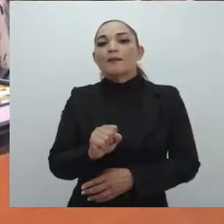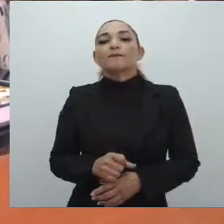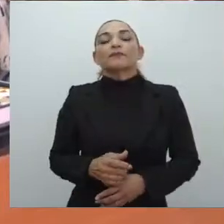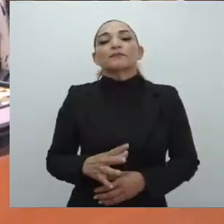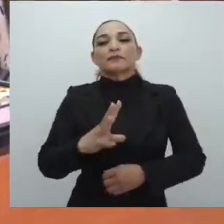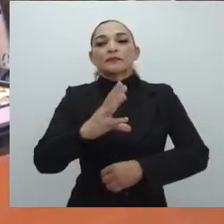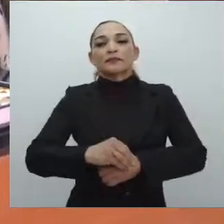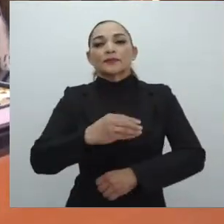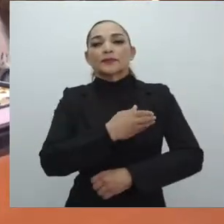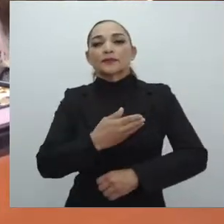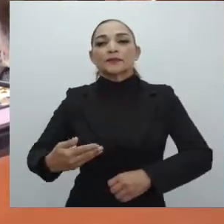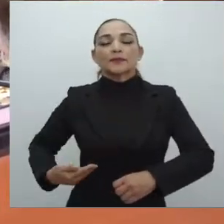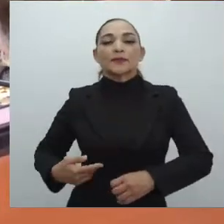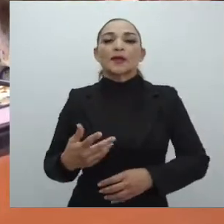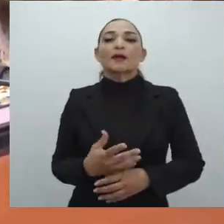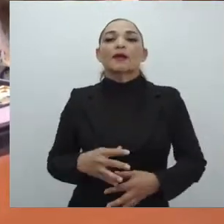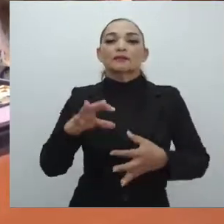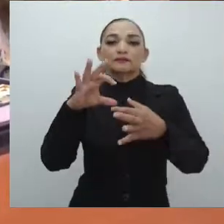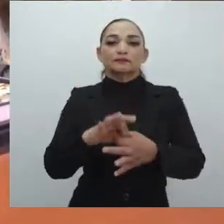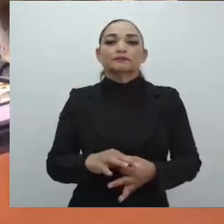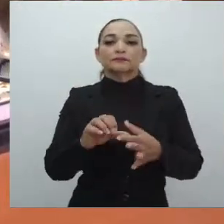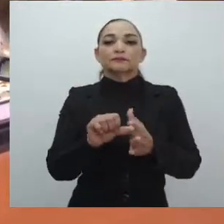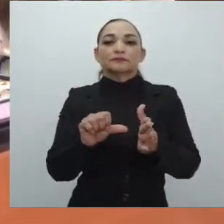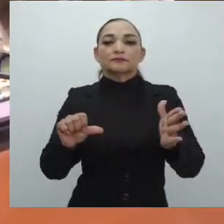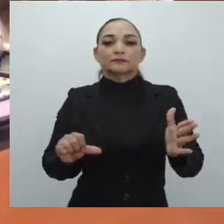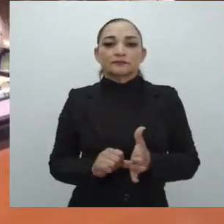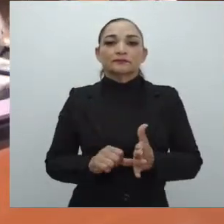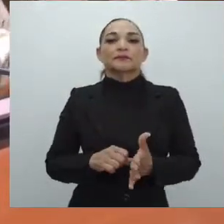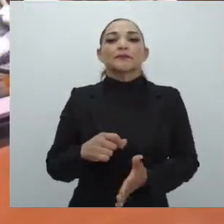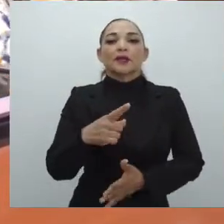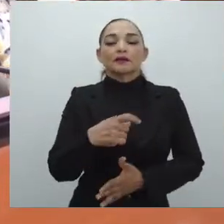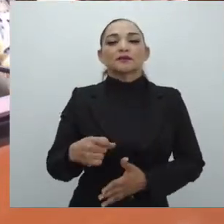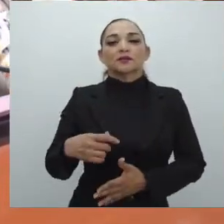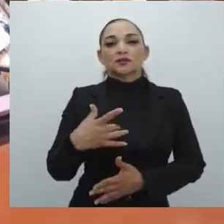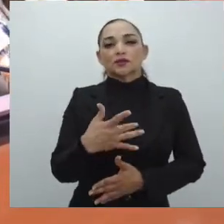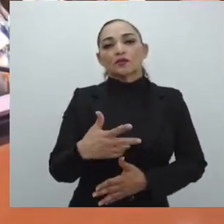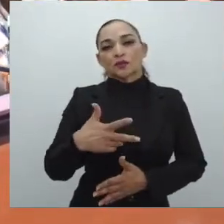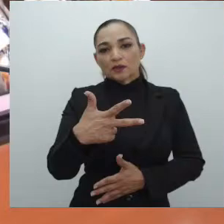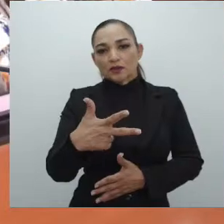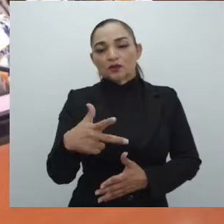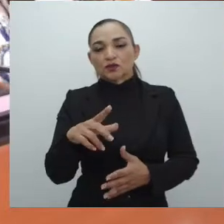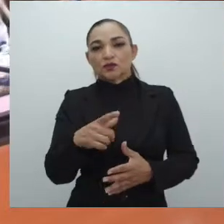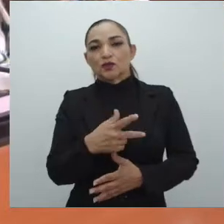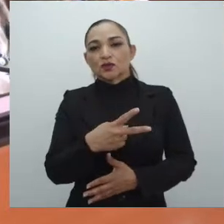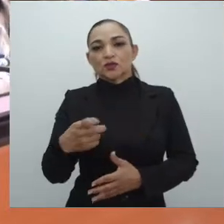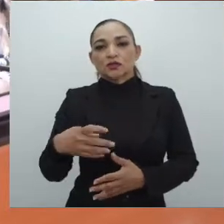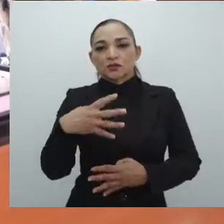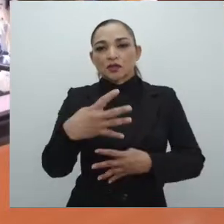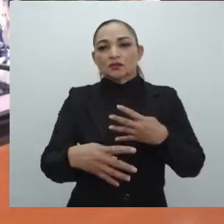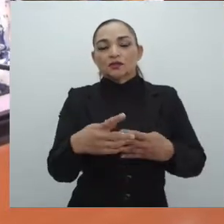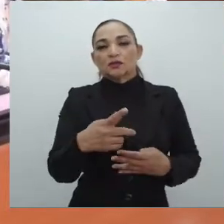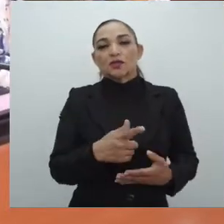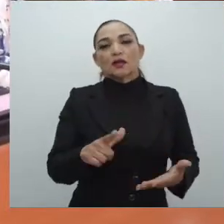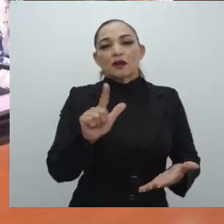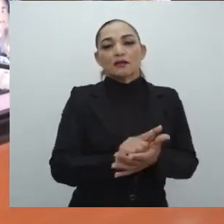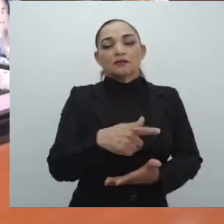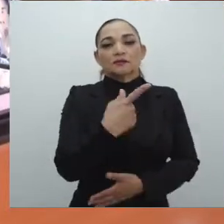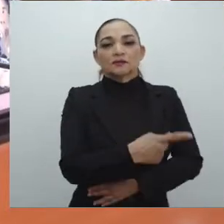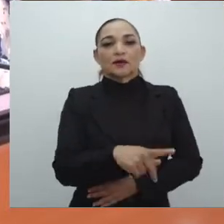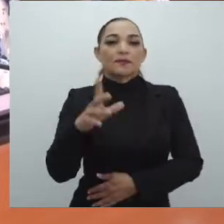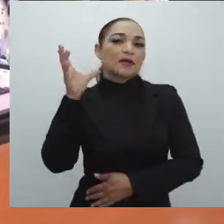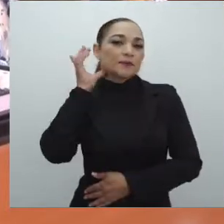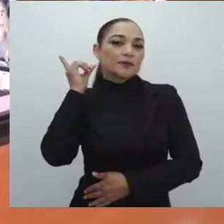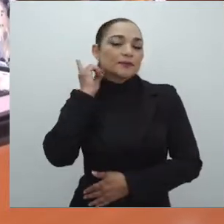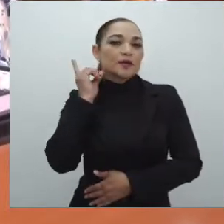Con su permiso, diputado presidente, con fundamento en lo que disponen los artículos 158, 214 de la Ley Orgánica del Congreso del Estado,